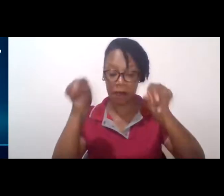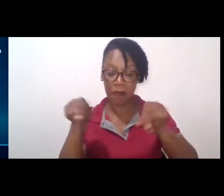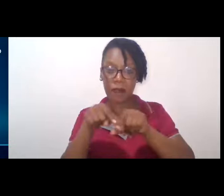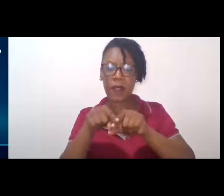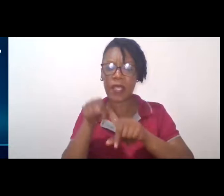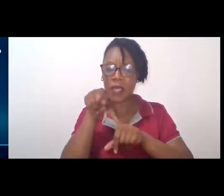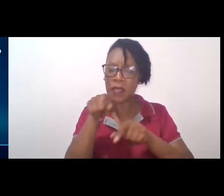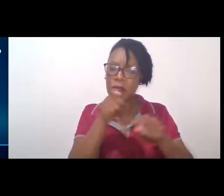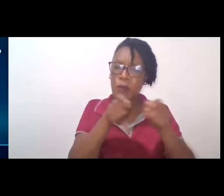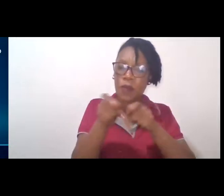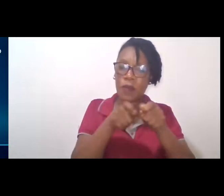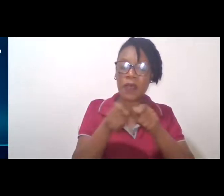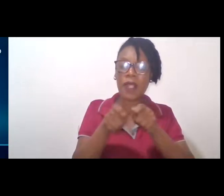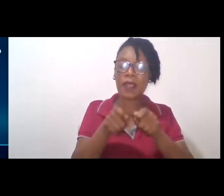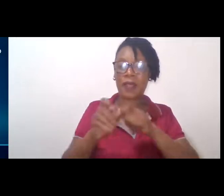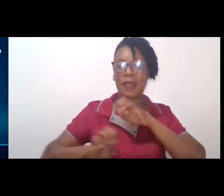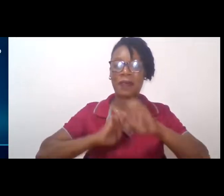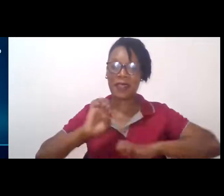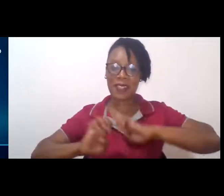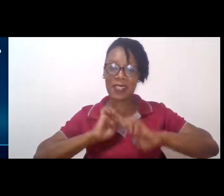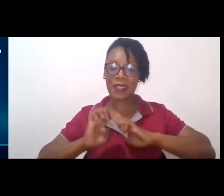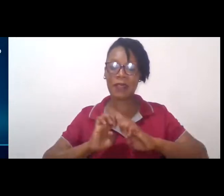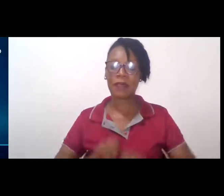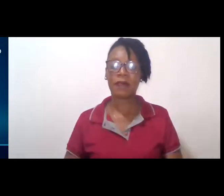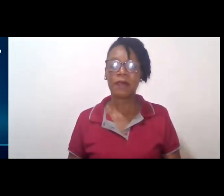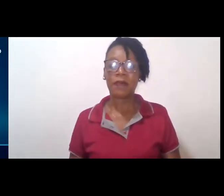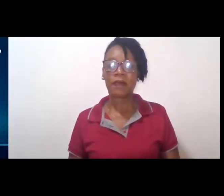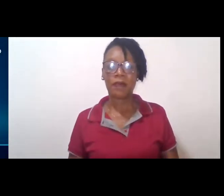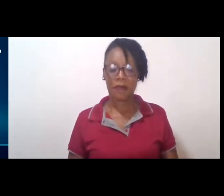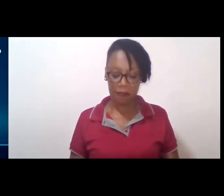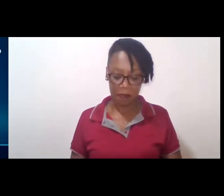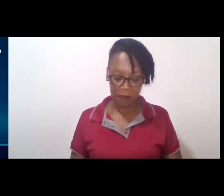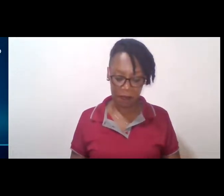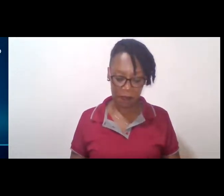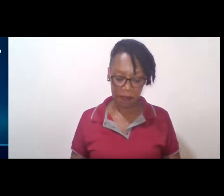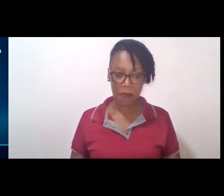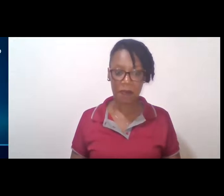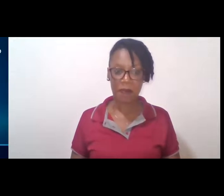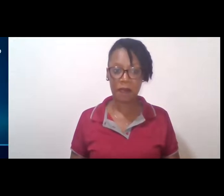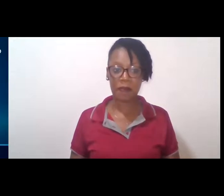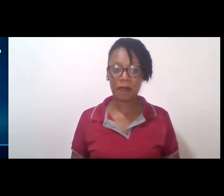las emociones. Impresiones de estos comentarios, Delali, te escuchamos.